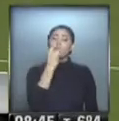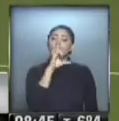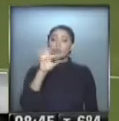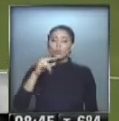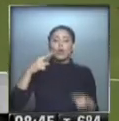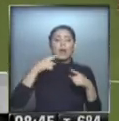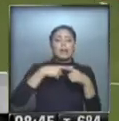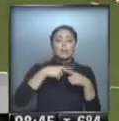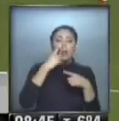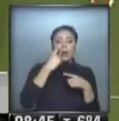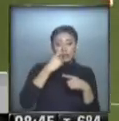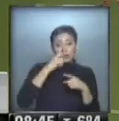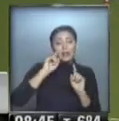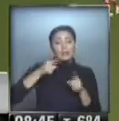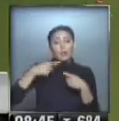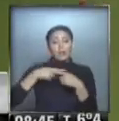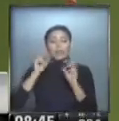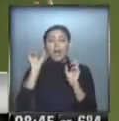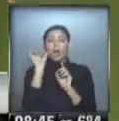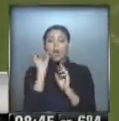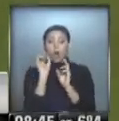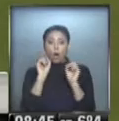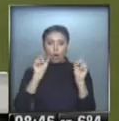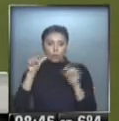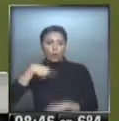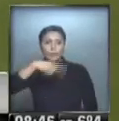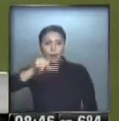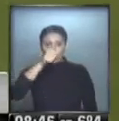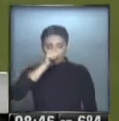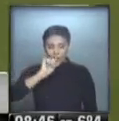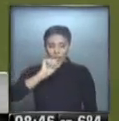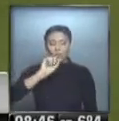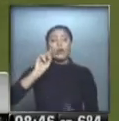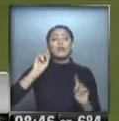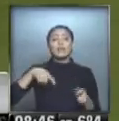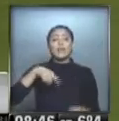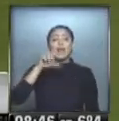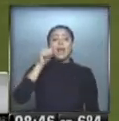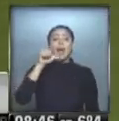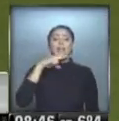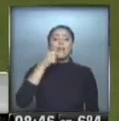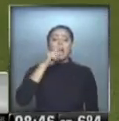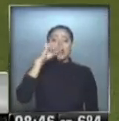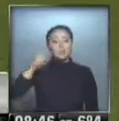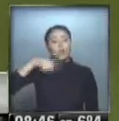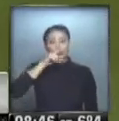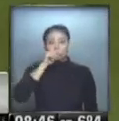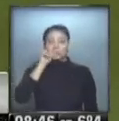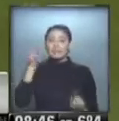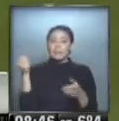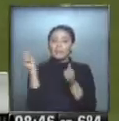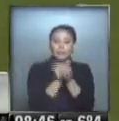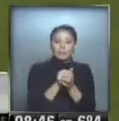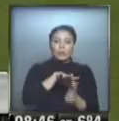dirigiendo a River en su partido con All Boys del próximo domingo. Luis Álvarez estará presente en el duelo en